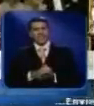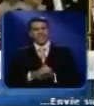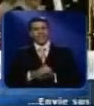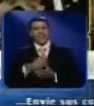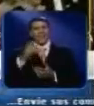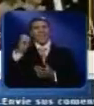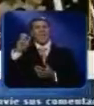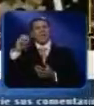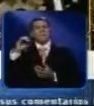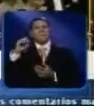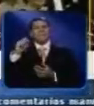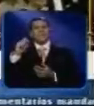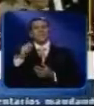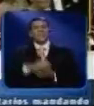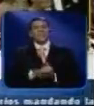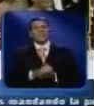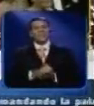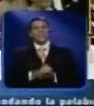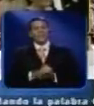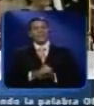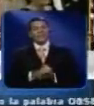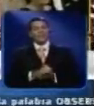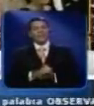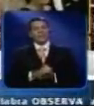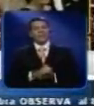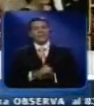And the Emmy goes to